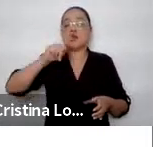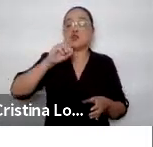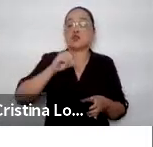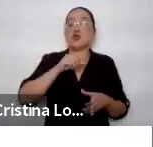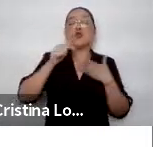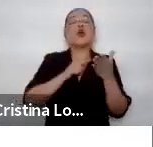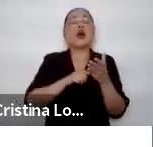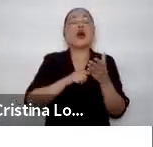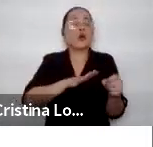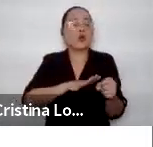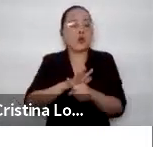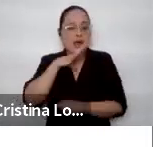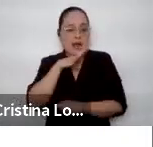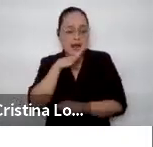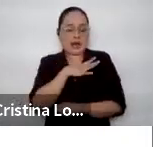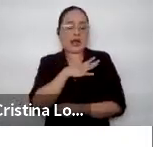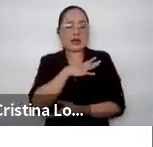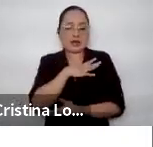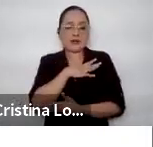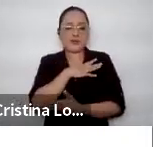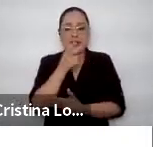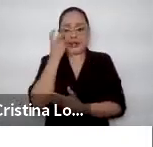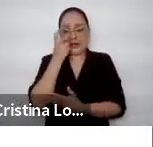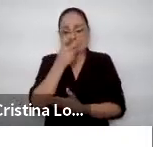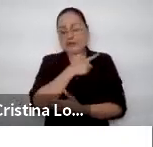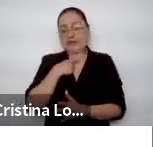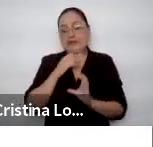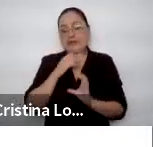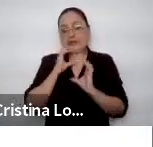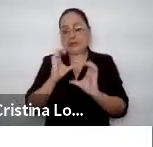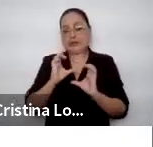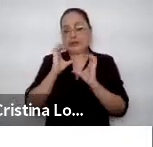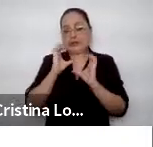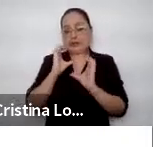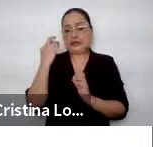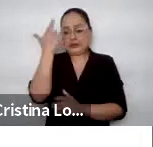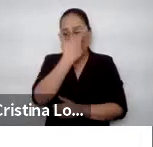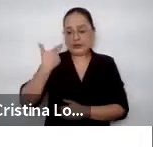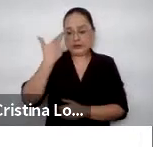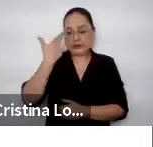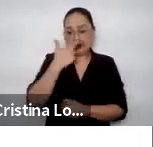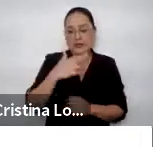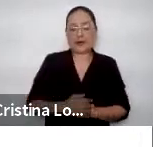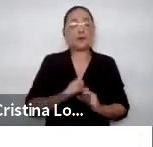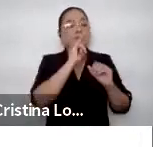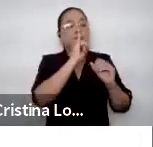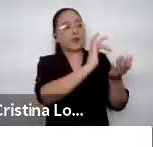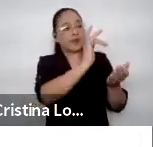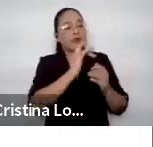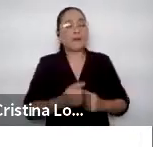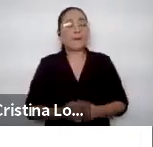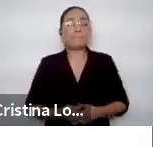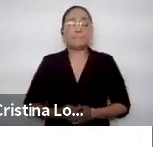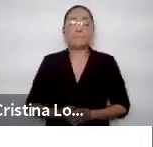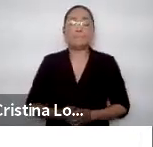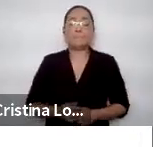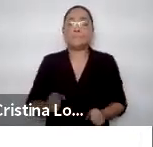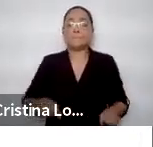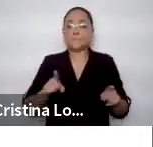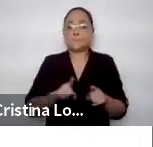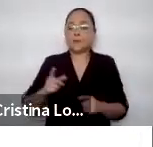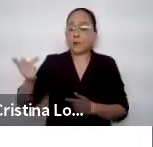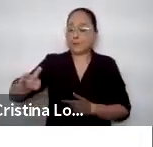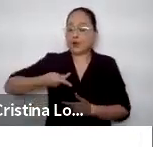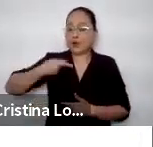la jurisprudencia de los circuitos que le corresponde. Gracias. Muchas gracias. Y también nos preguntan,